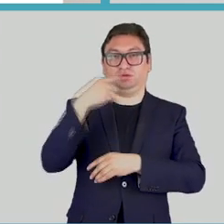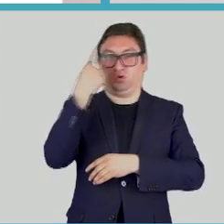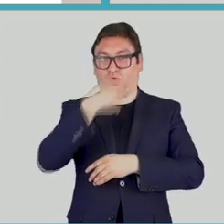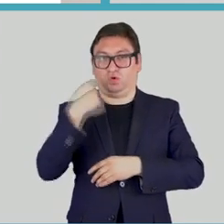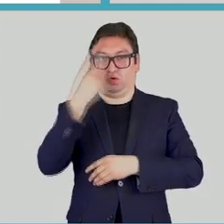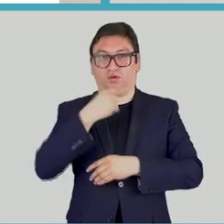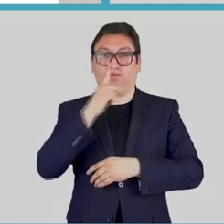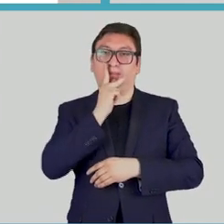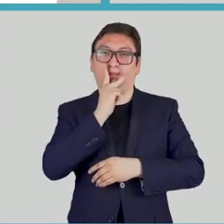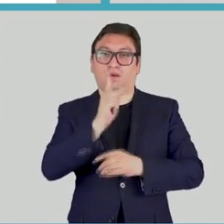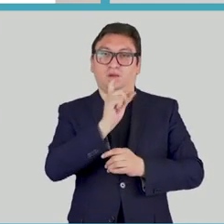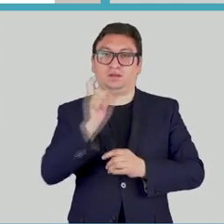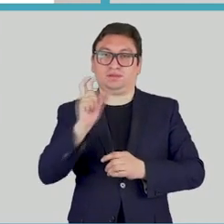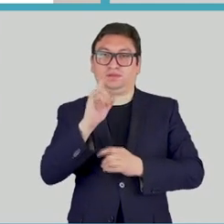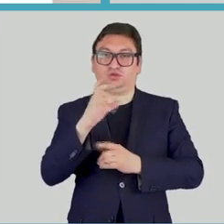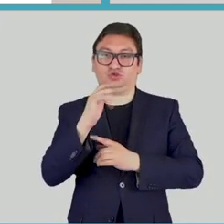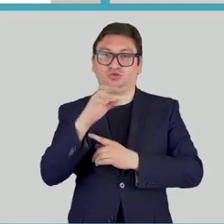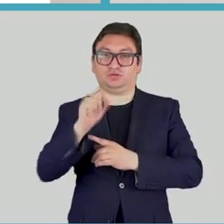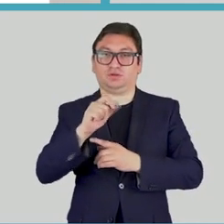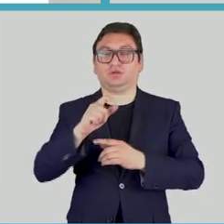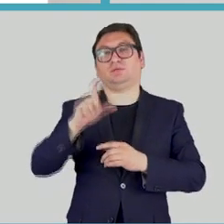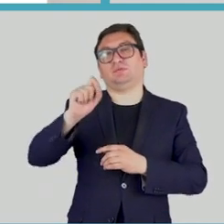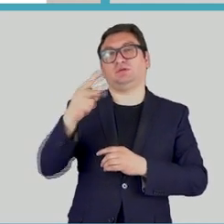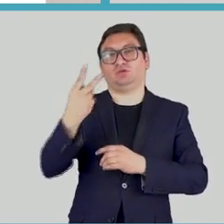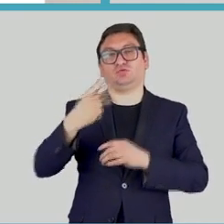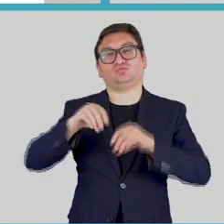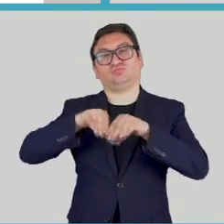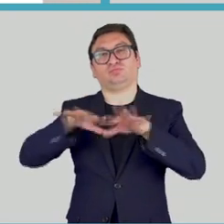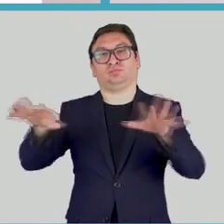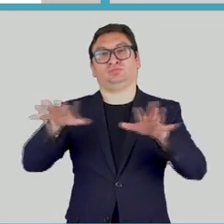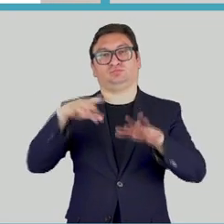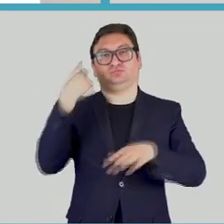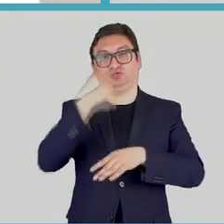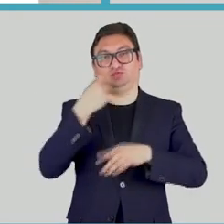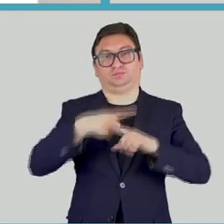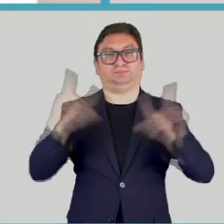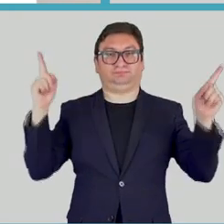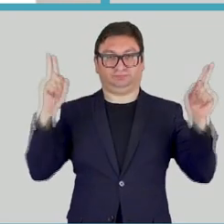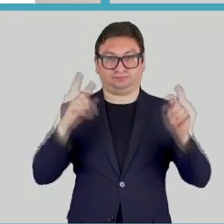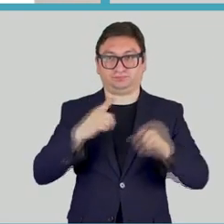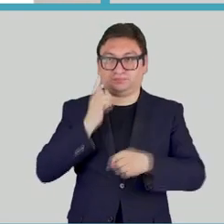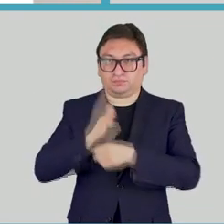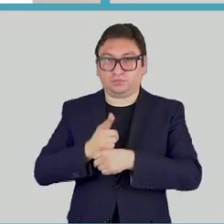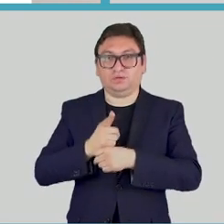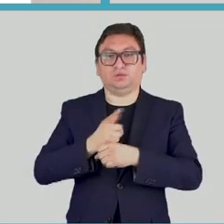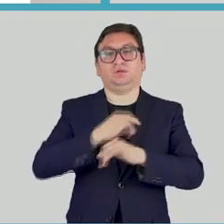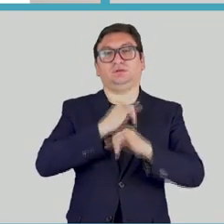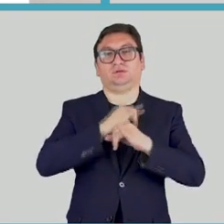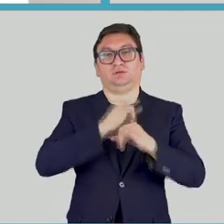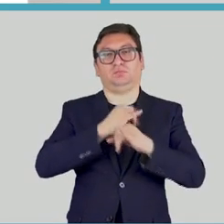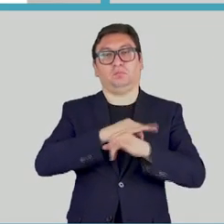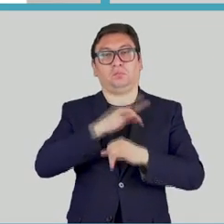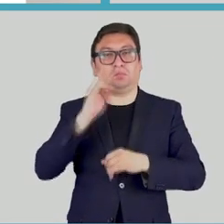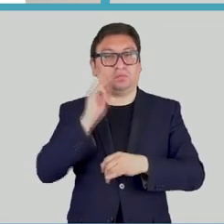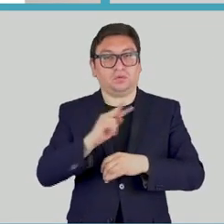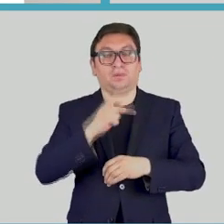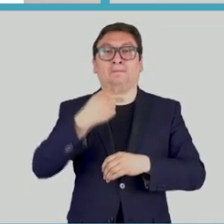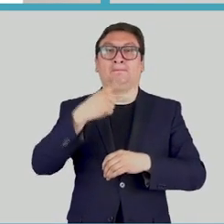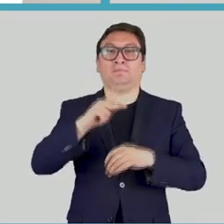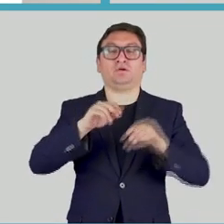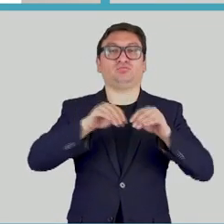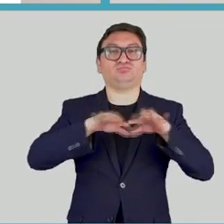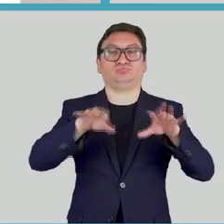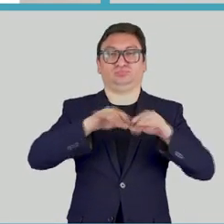20 horas la dichosa palabra y se está difundiendo a las 22 horas fue casual encontrarlo en la versión online sin embargo